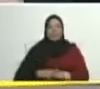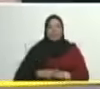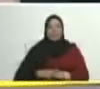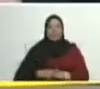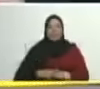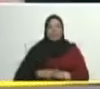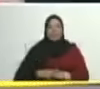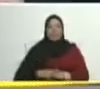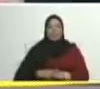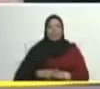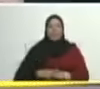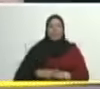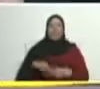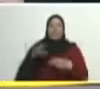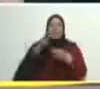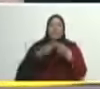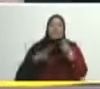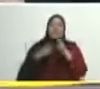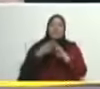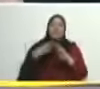es un arma para la paz,